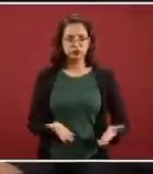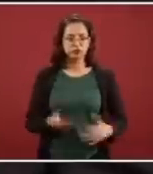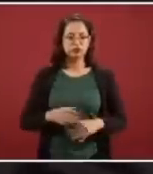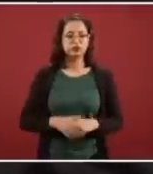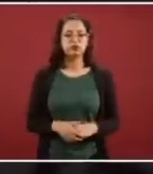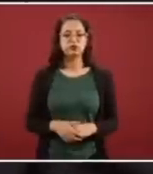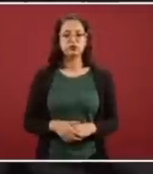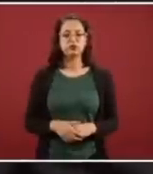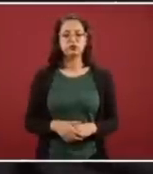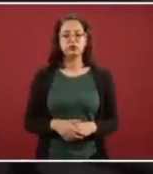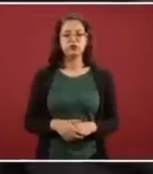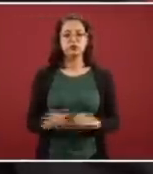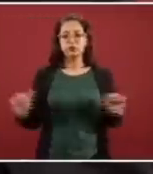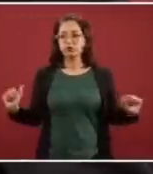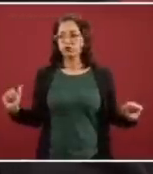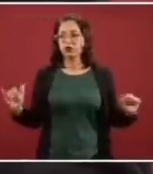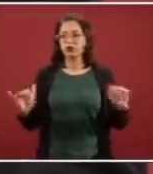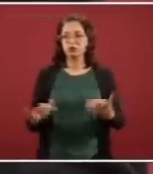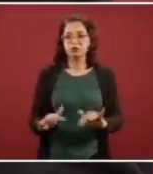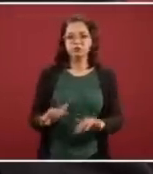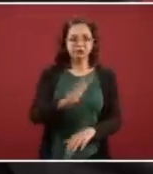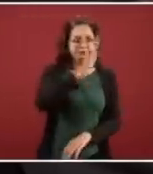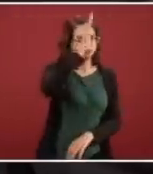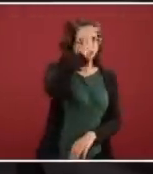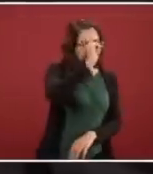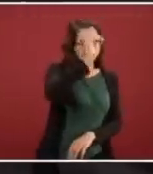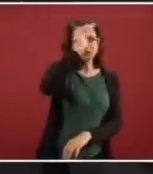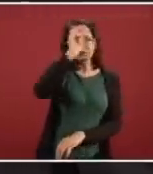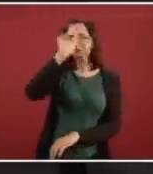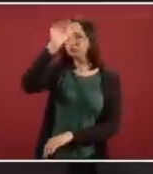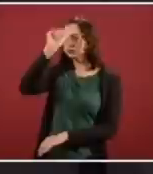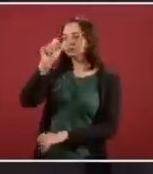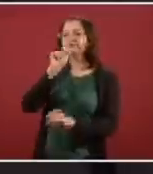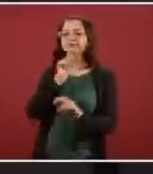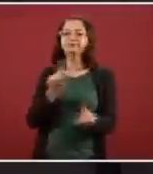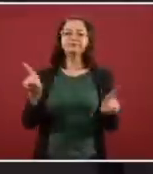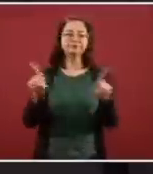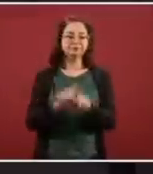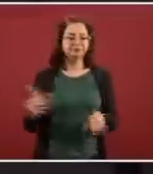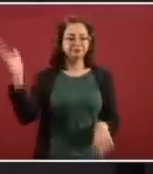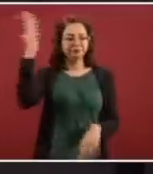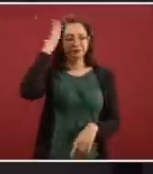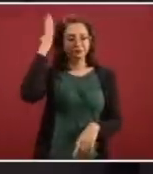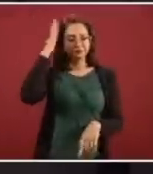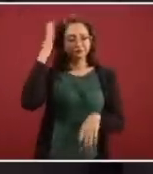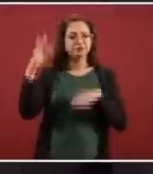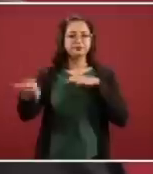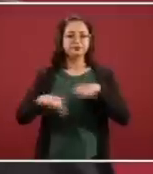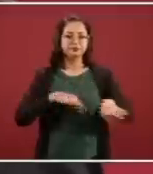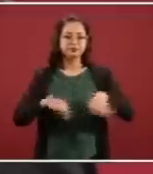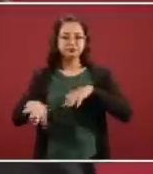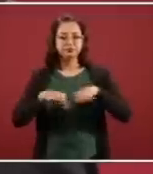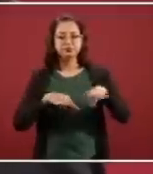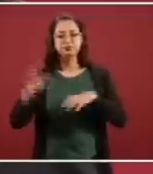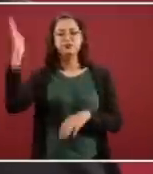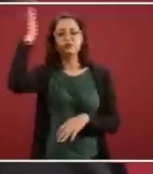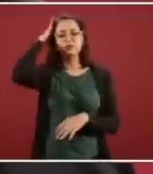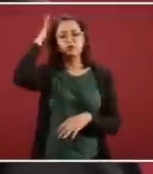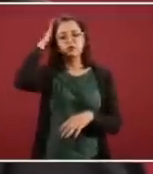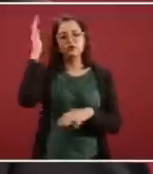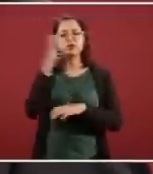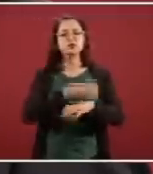Hubo un gran consenso. Estuvieron también dirigentes obreros, dirigentes del sector